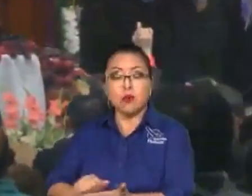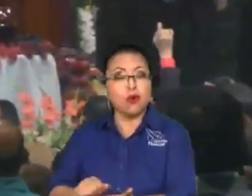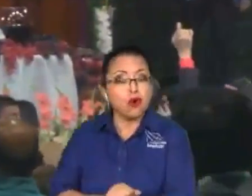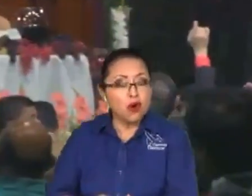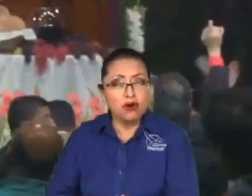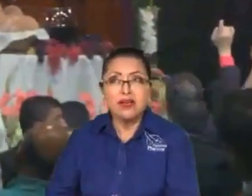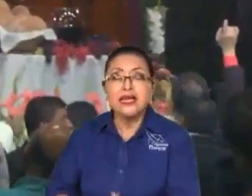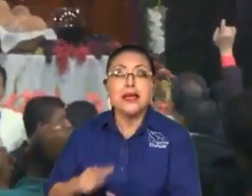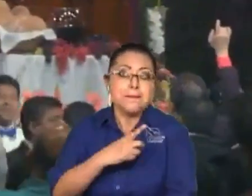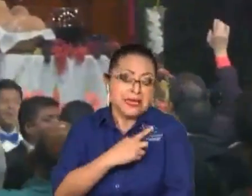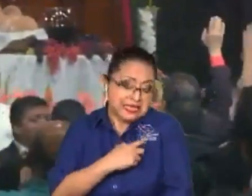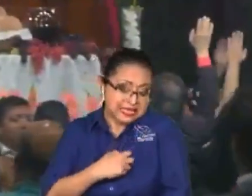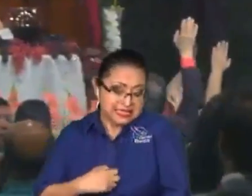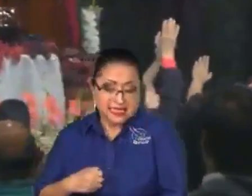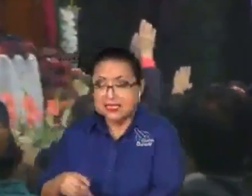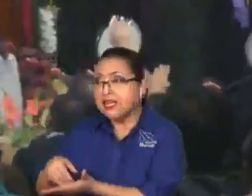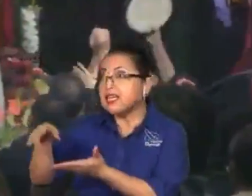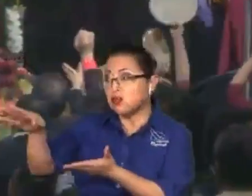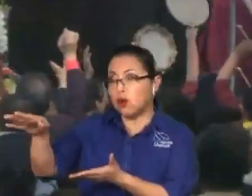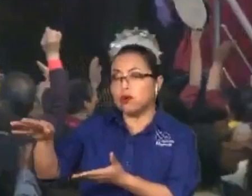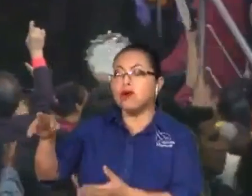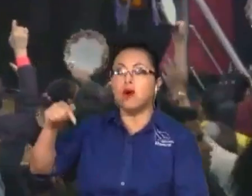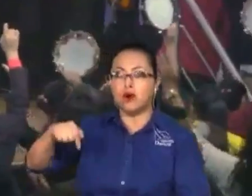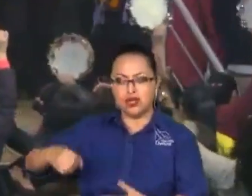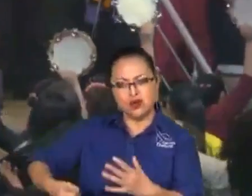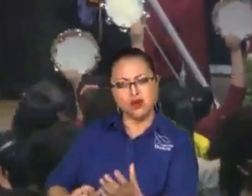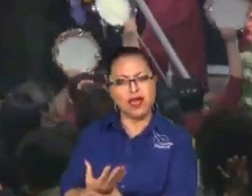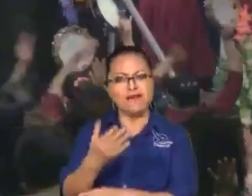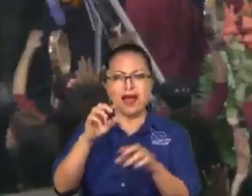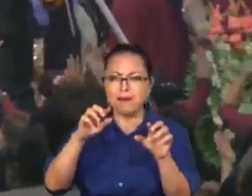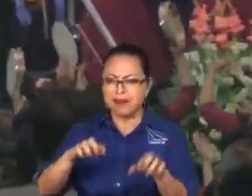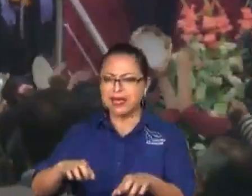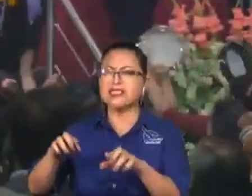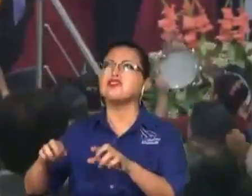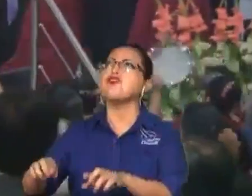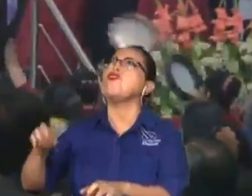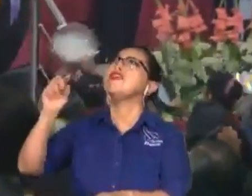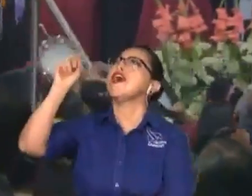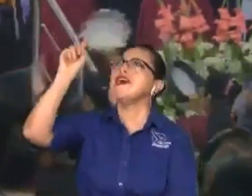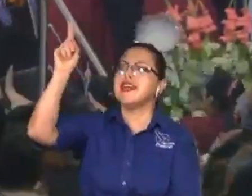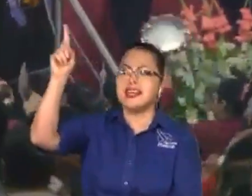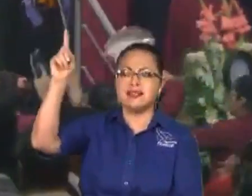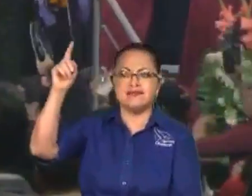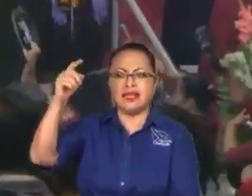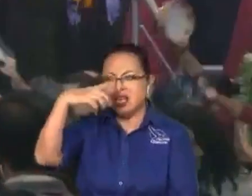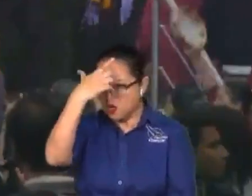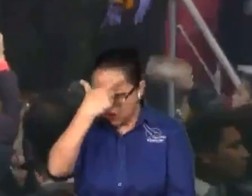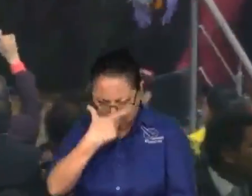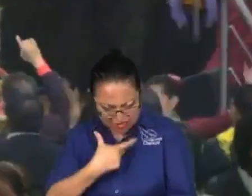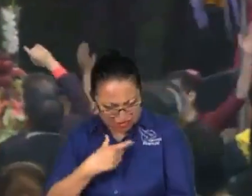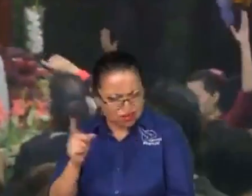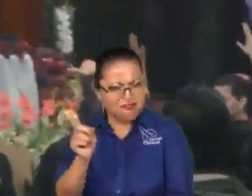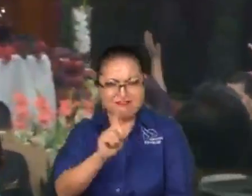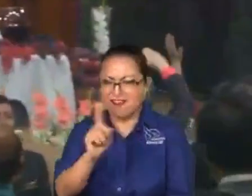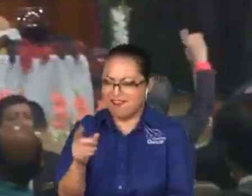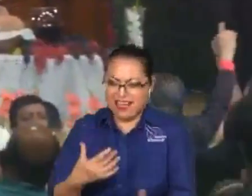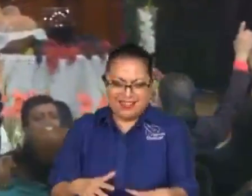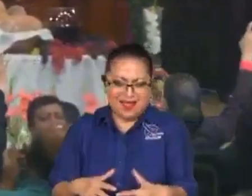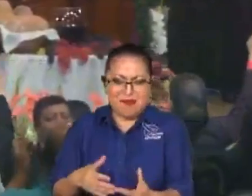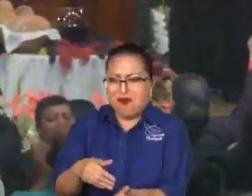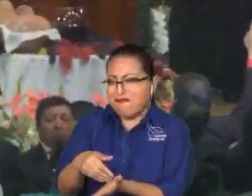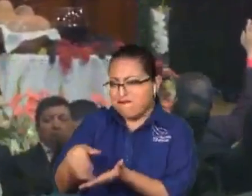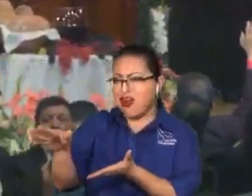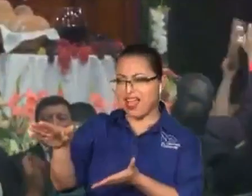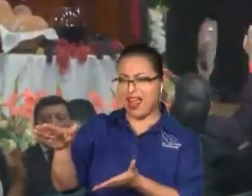Mi pasado borró, mi tristeza quitó. Hoy nueva criatura soy en Él. No más condenación, echo